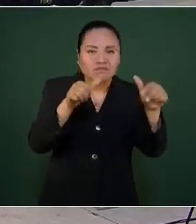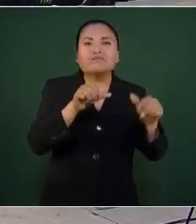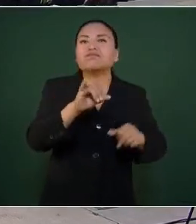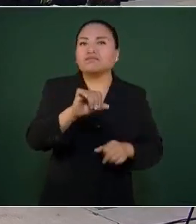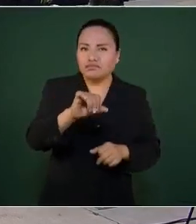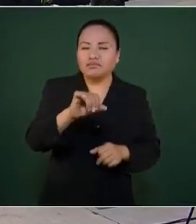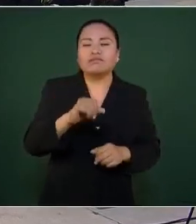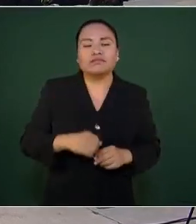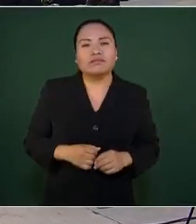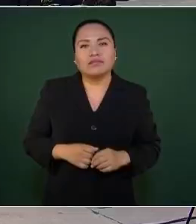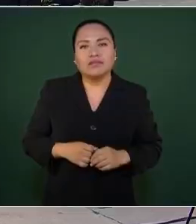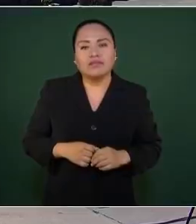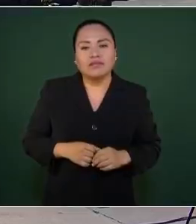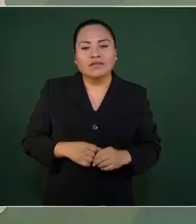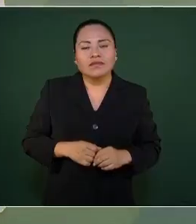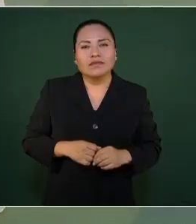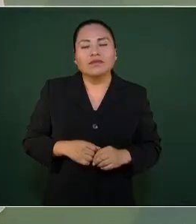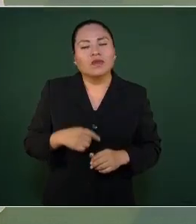aceptamos